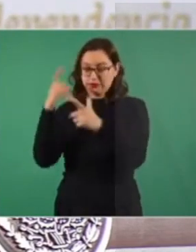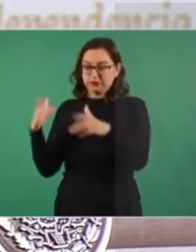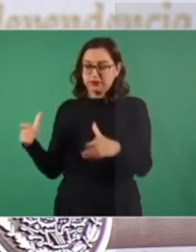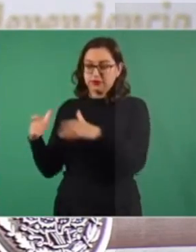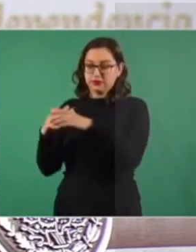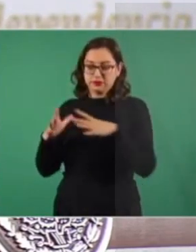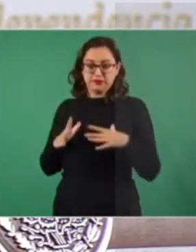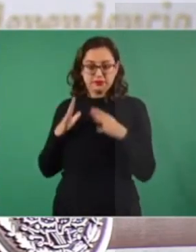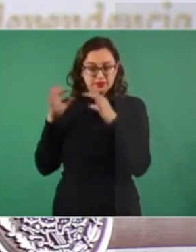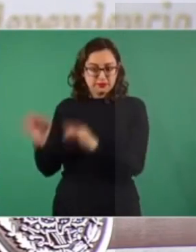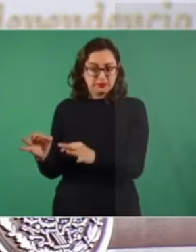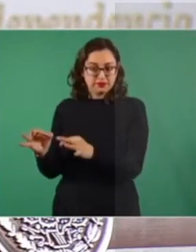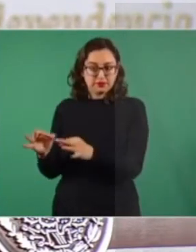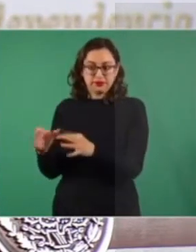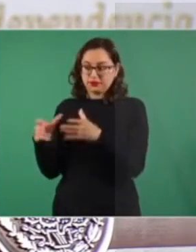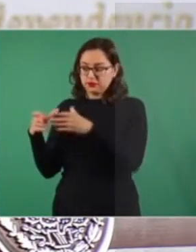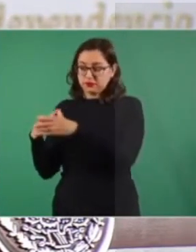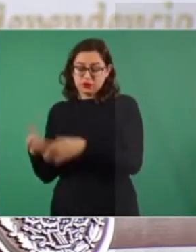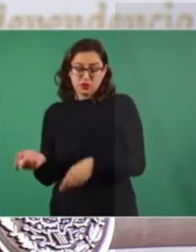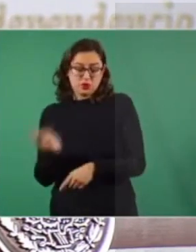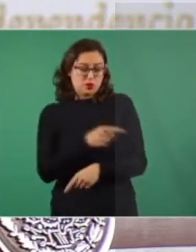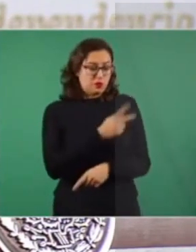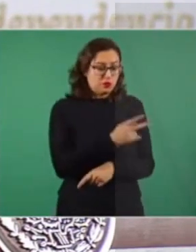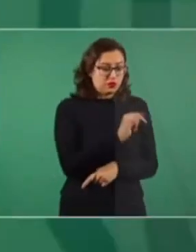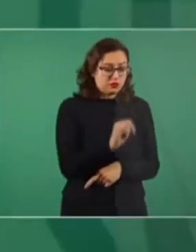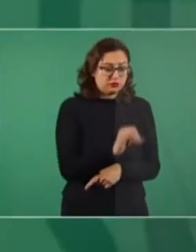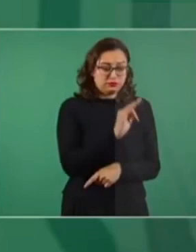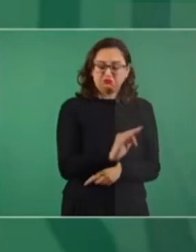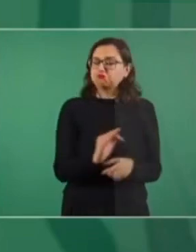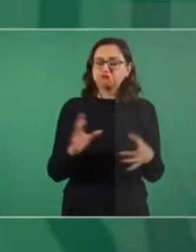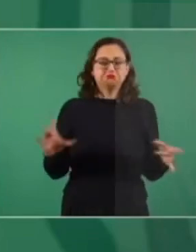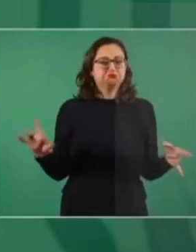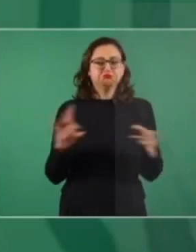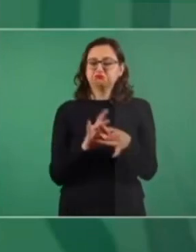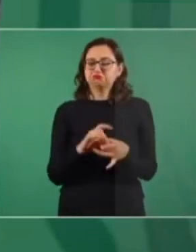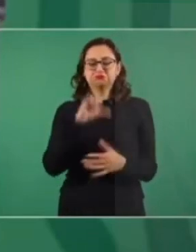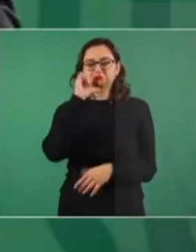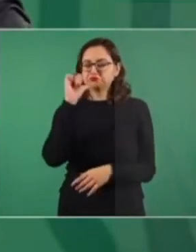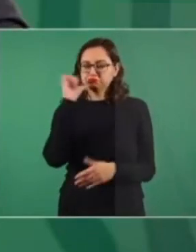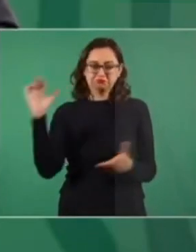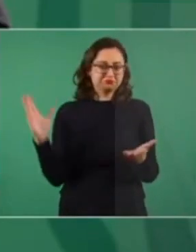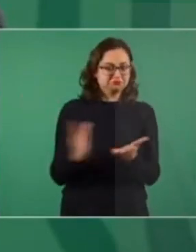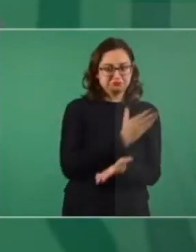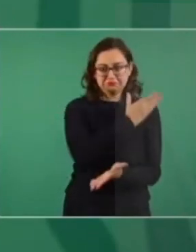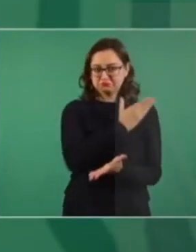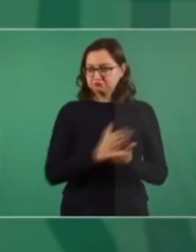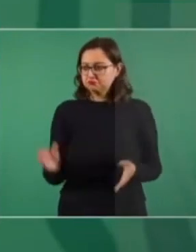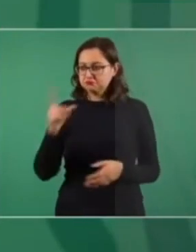Entonces, son completamente autónomos, independientes, pueden hacer lo que quieran.